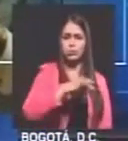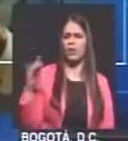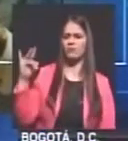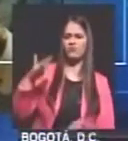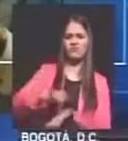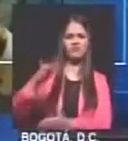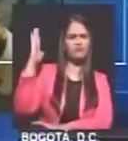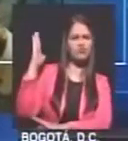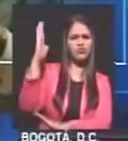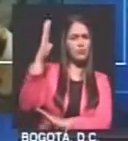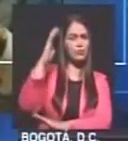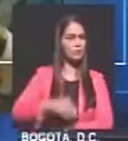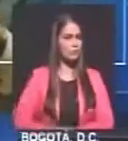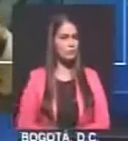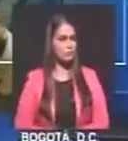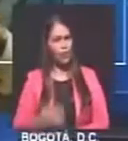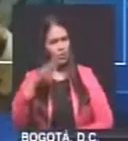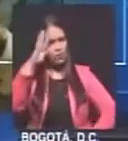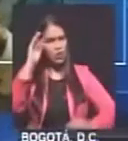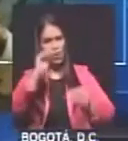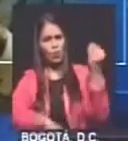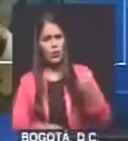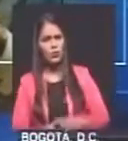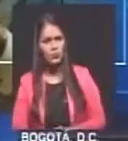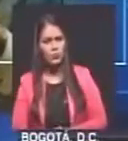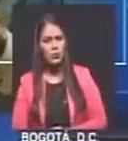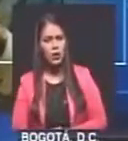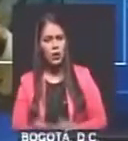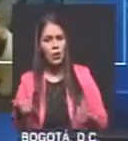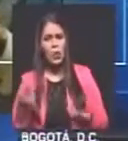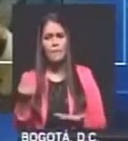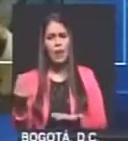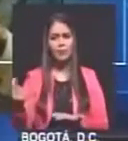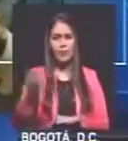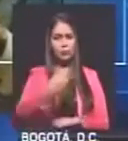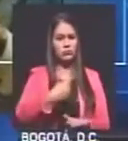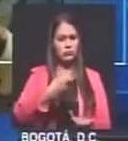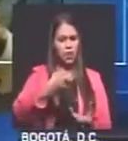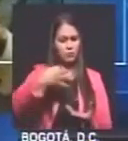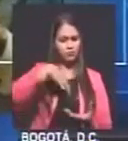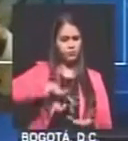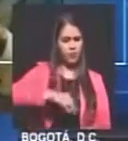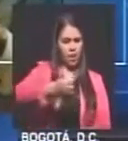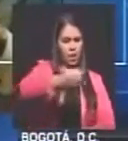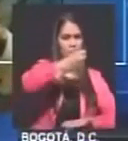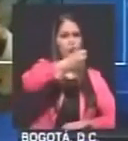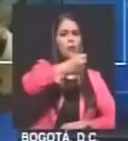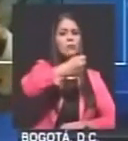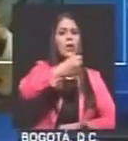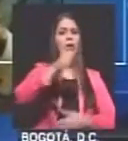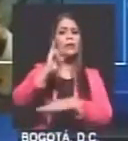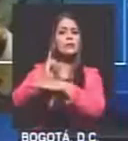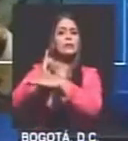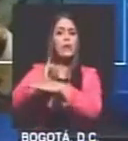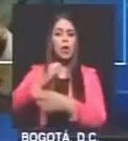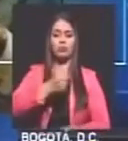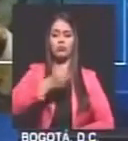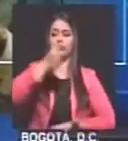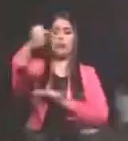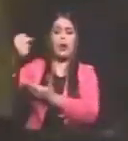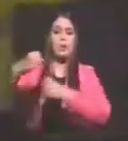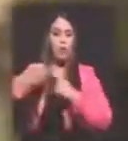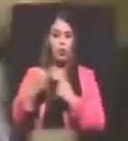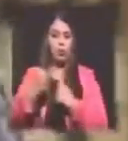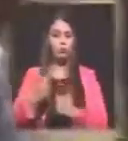fue enfático en decir que no está de acuerdo en que los recursos de regalías para ciencia y tecnología se trasladen para conciencias en Bogotá.